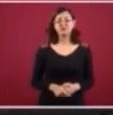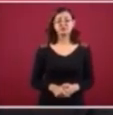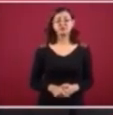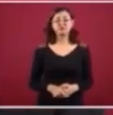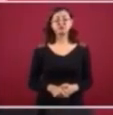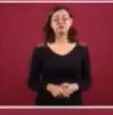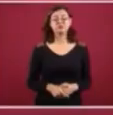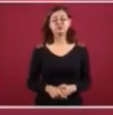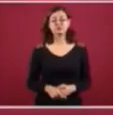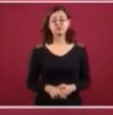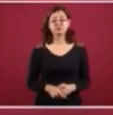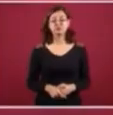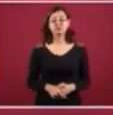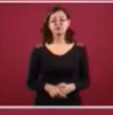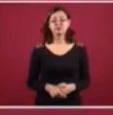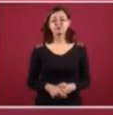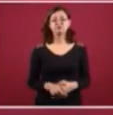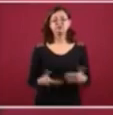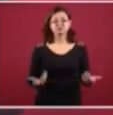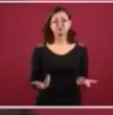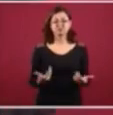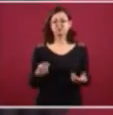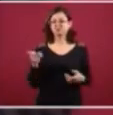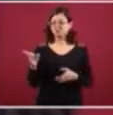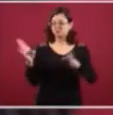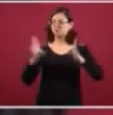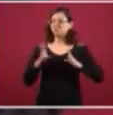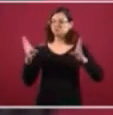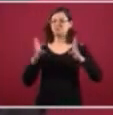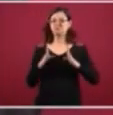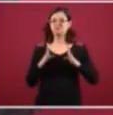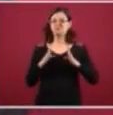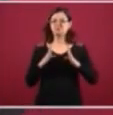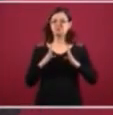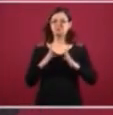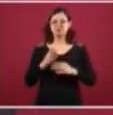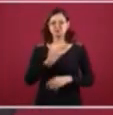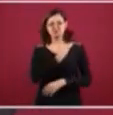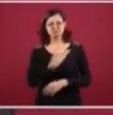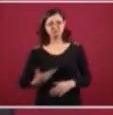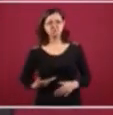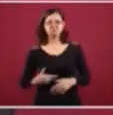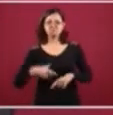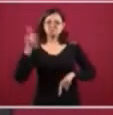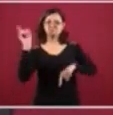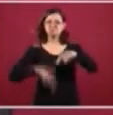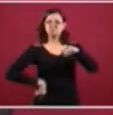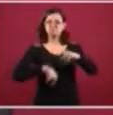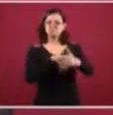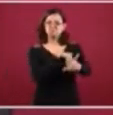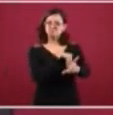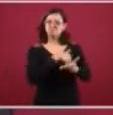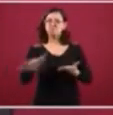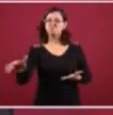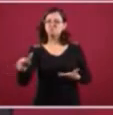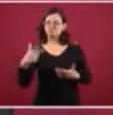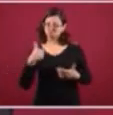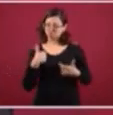imponga un régimen militar o un gobierno civil